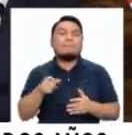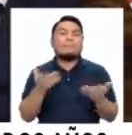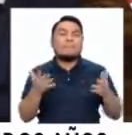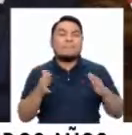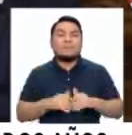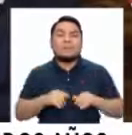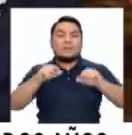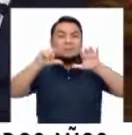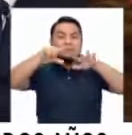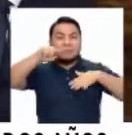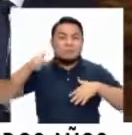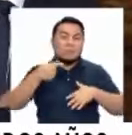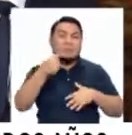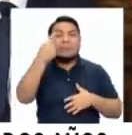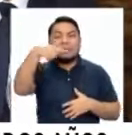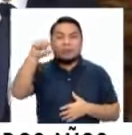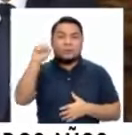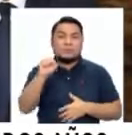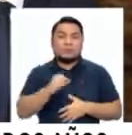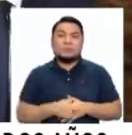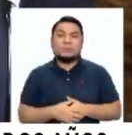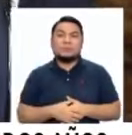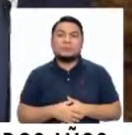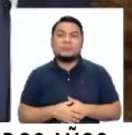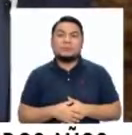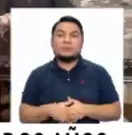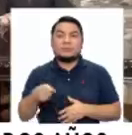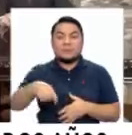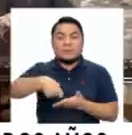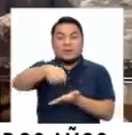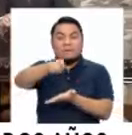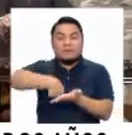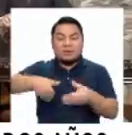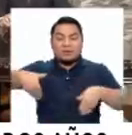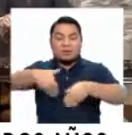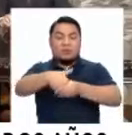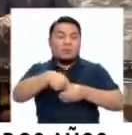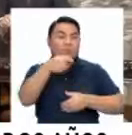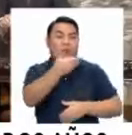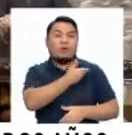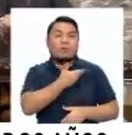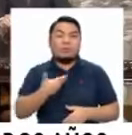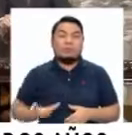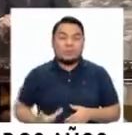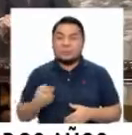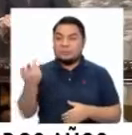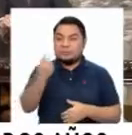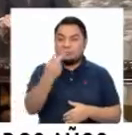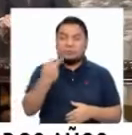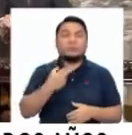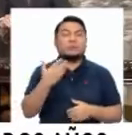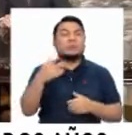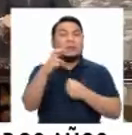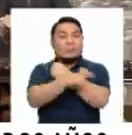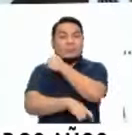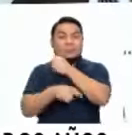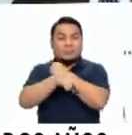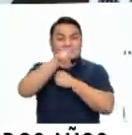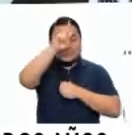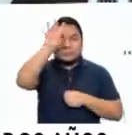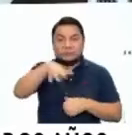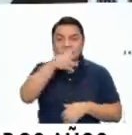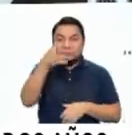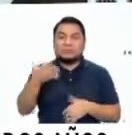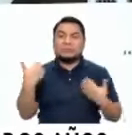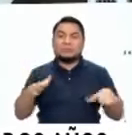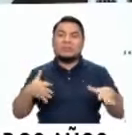de 7.000 millones de soles. La firma del convenio gobierno a gobierno con el Reino Unido no solo fue presentado como el acto